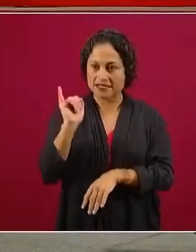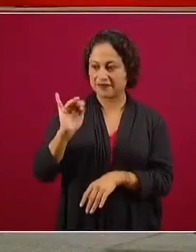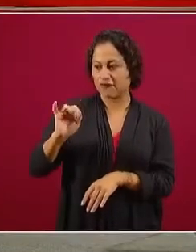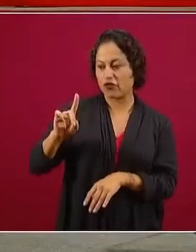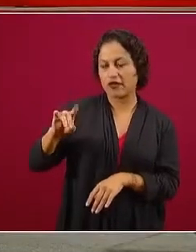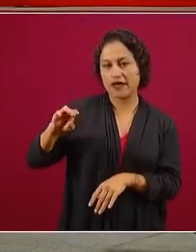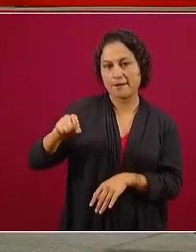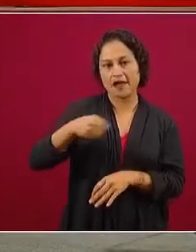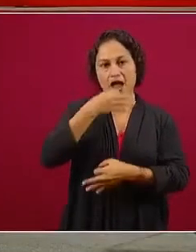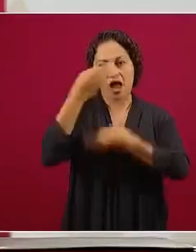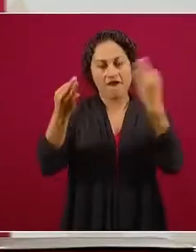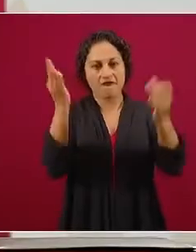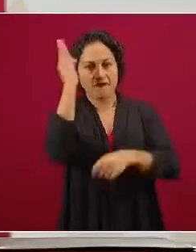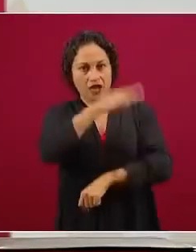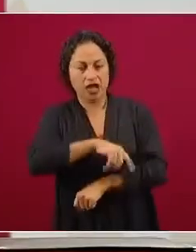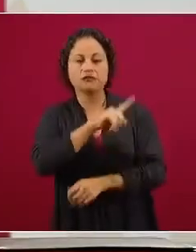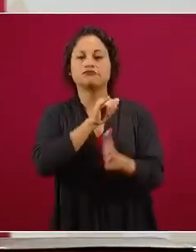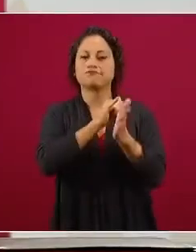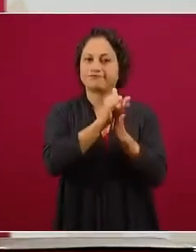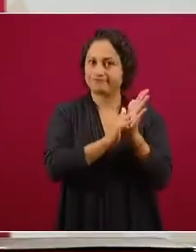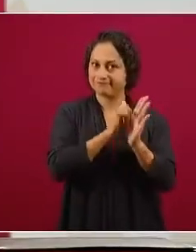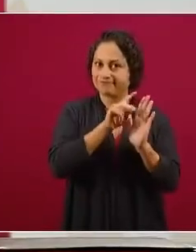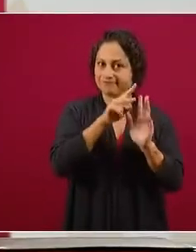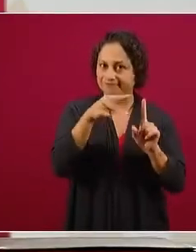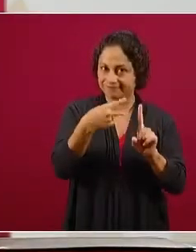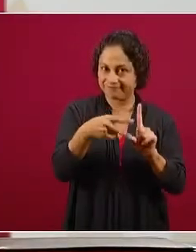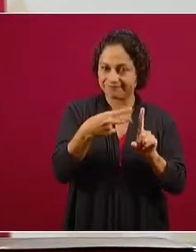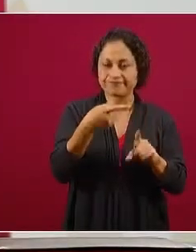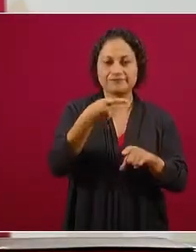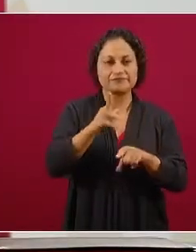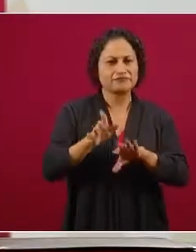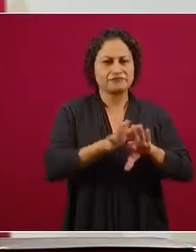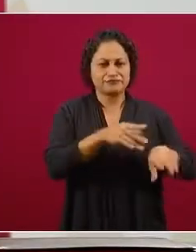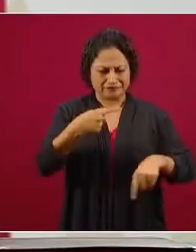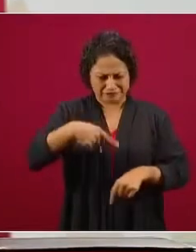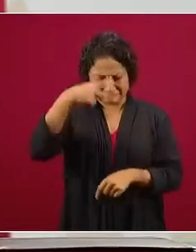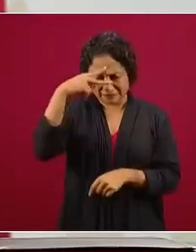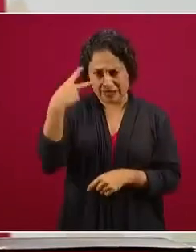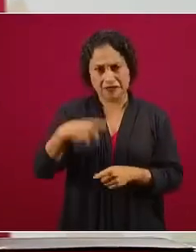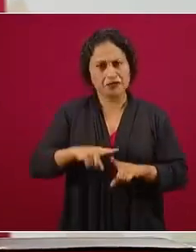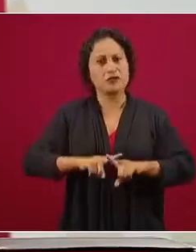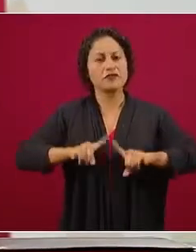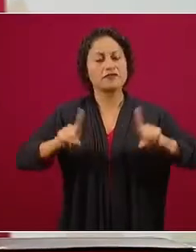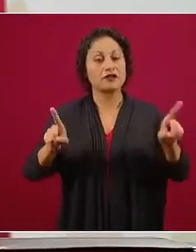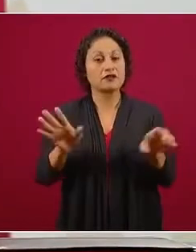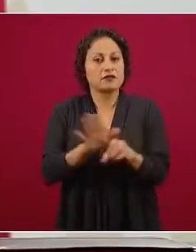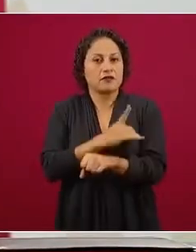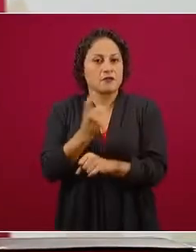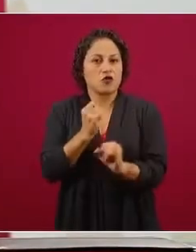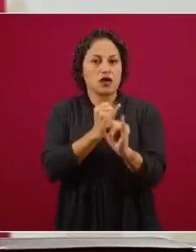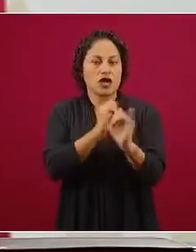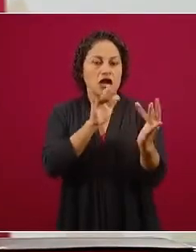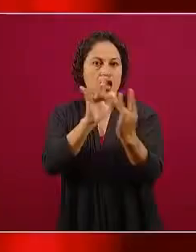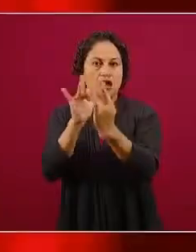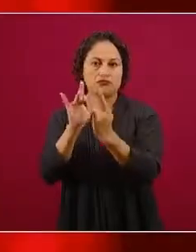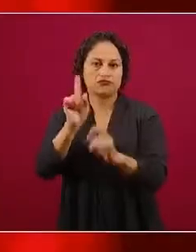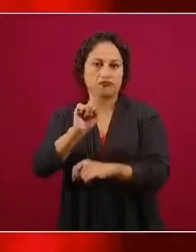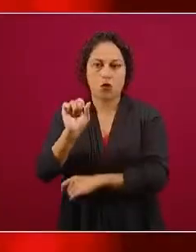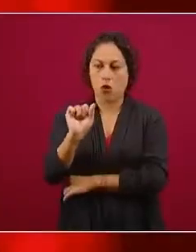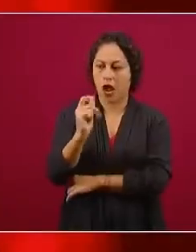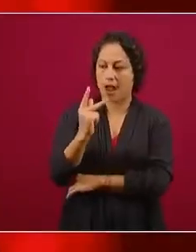YouTube, sino que no es una red social, pero sí es una aplicación a través de del